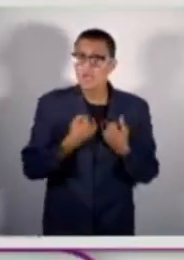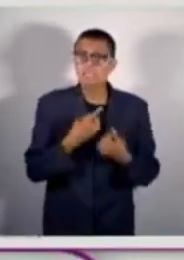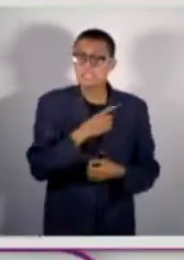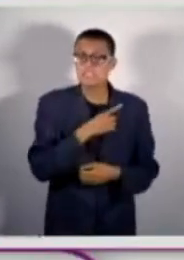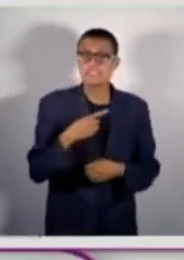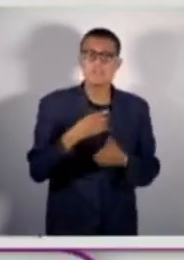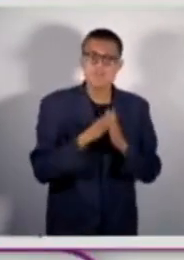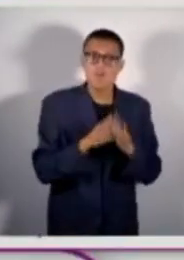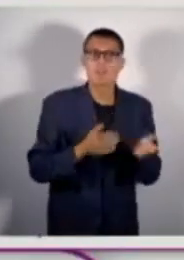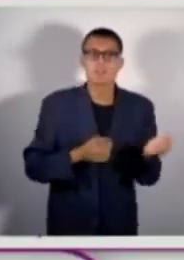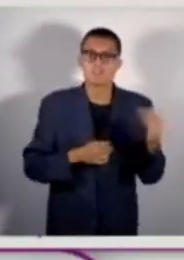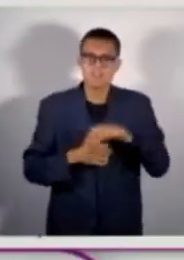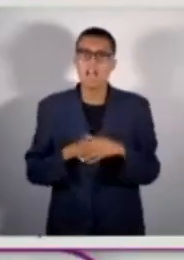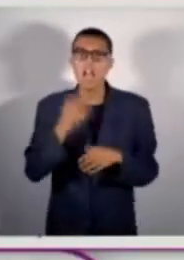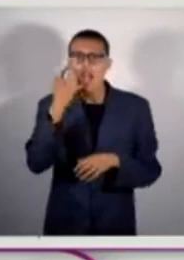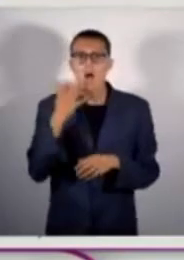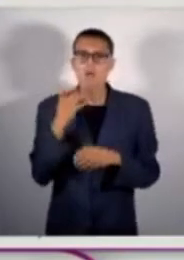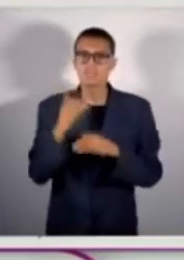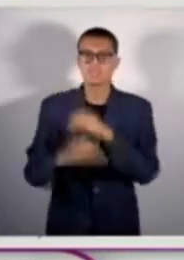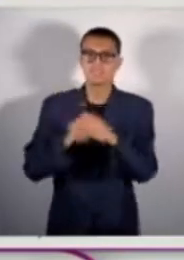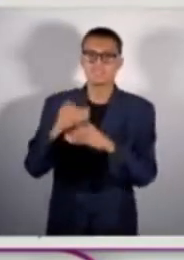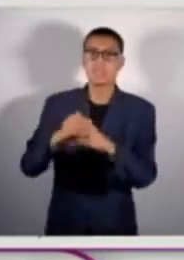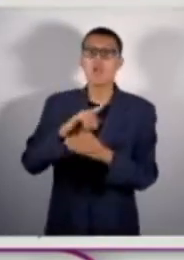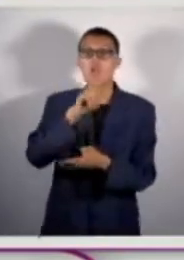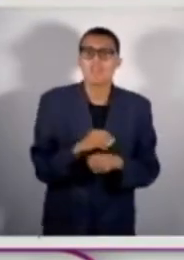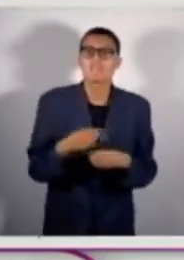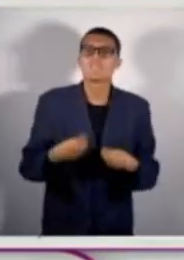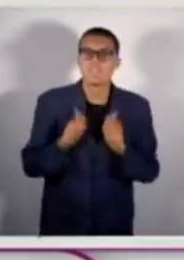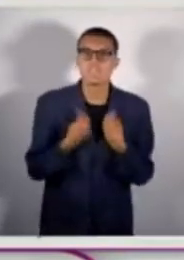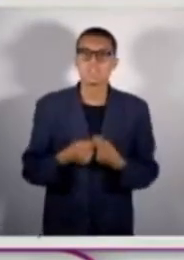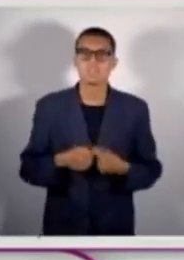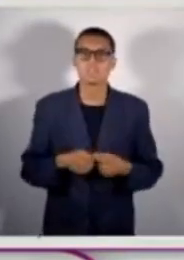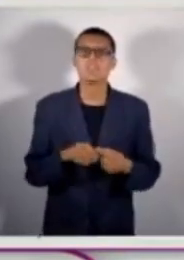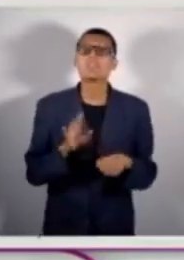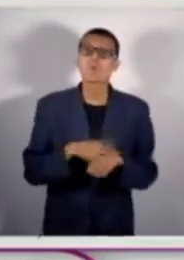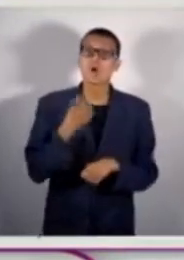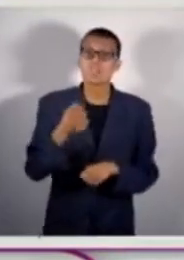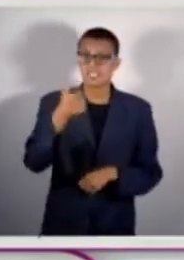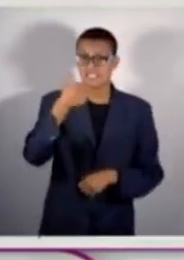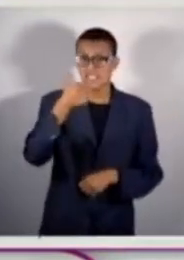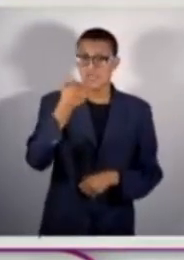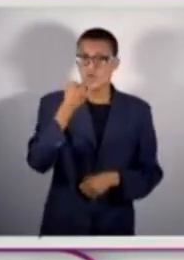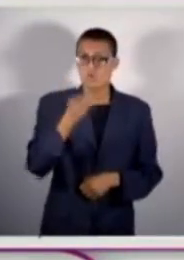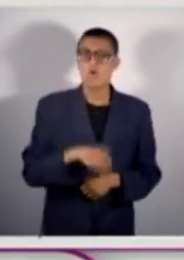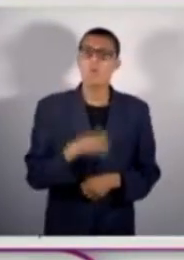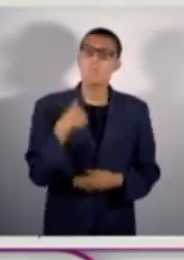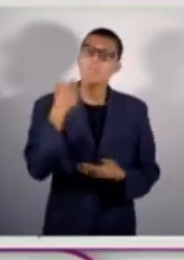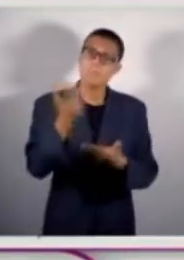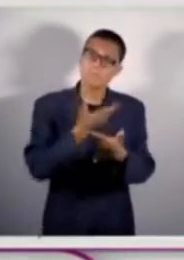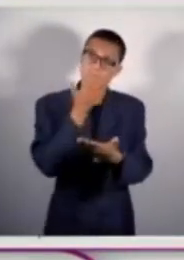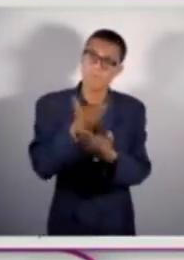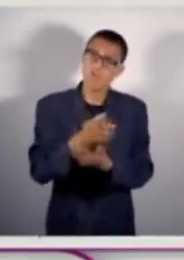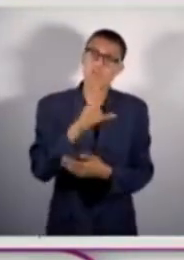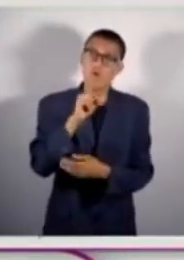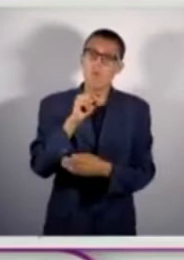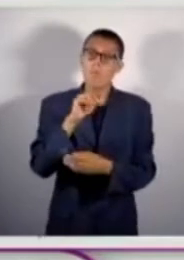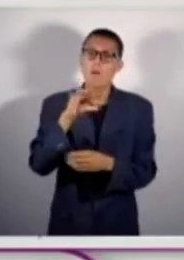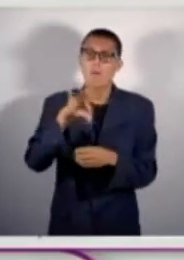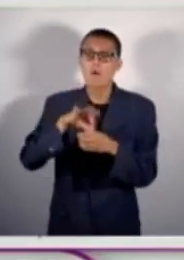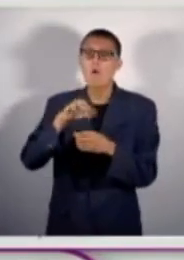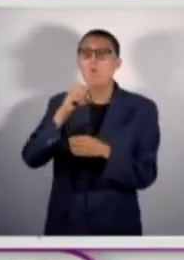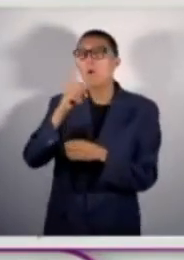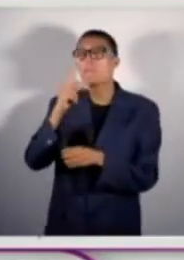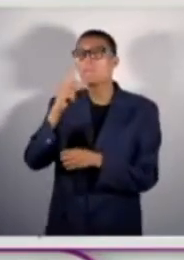que León sea el lugar donde merecemos vivir. Por eso, este 6 de junio, te pido a que no votes por un partido